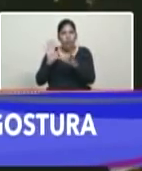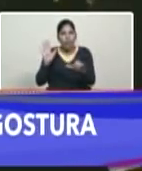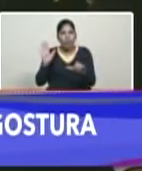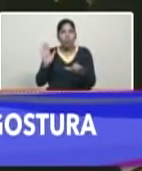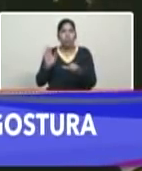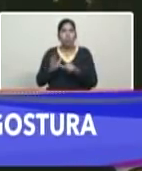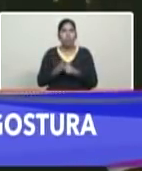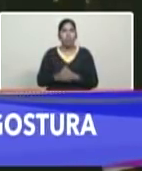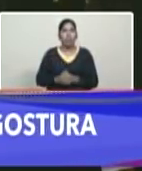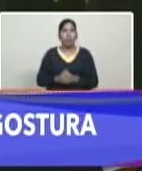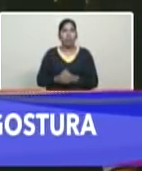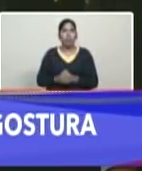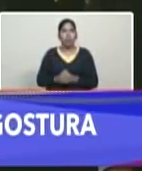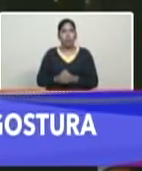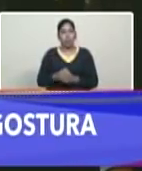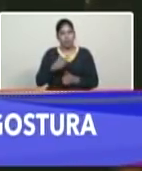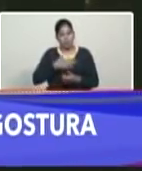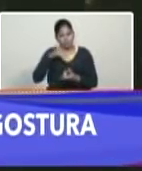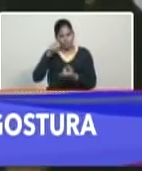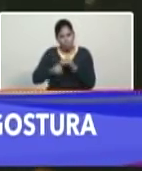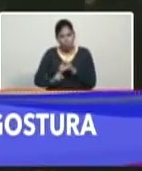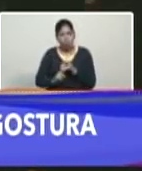gobierno, primera combatiente.